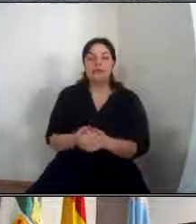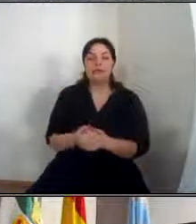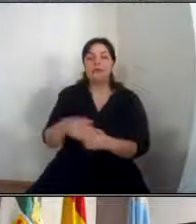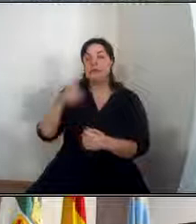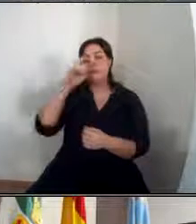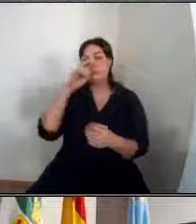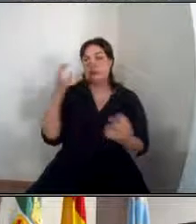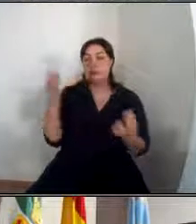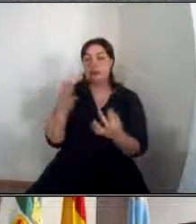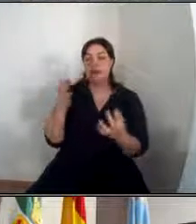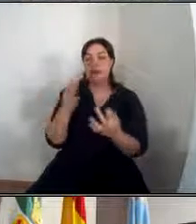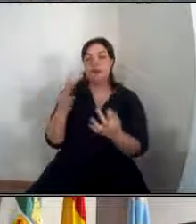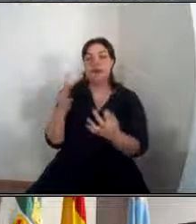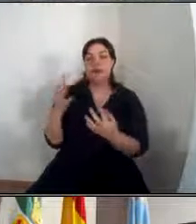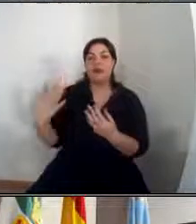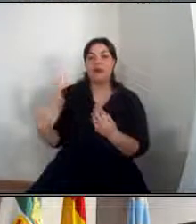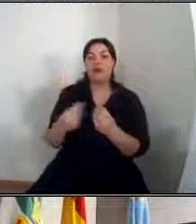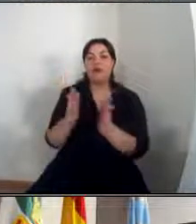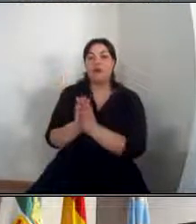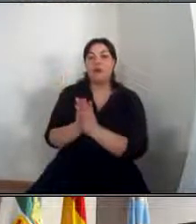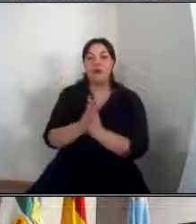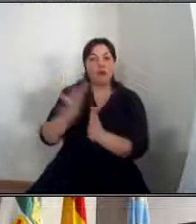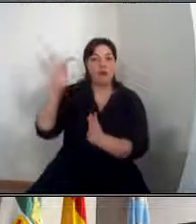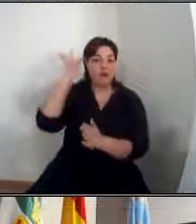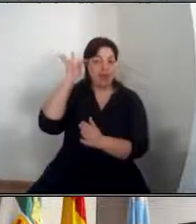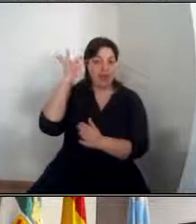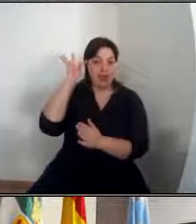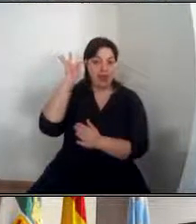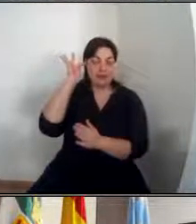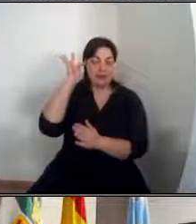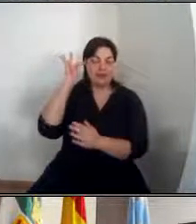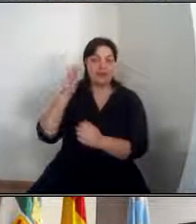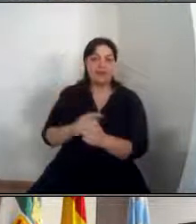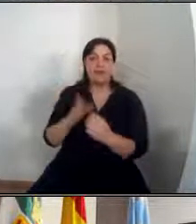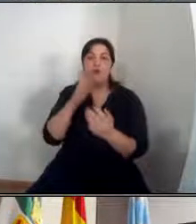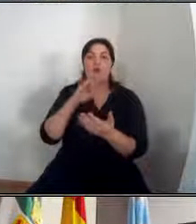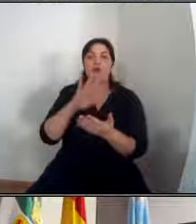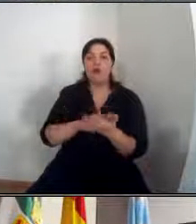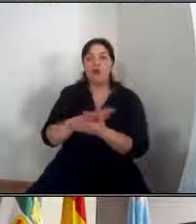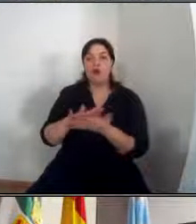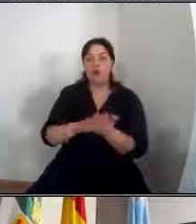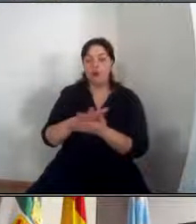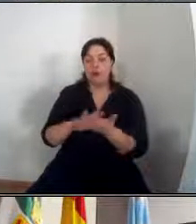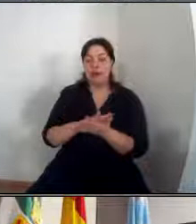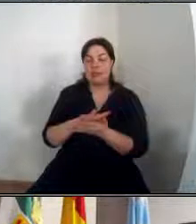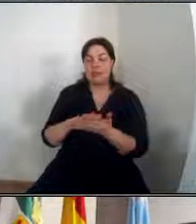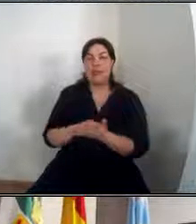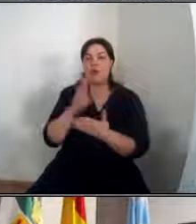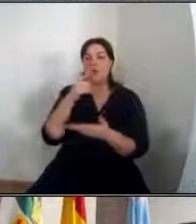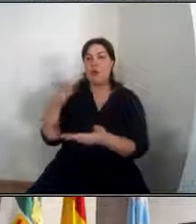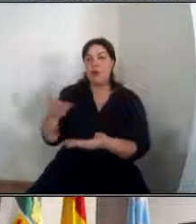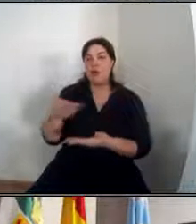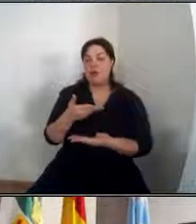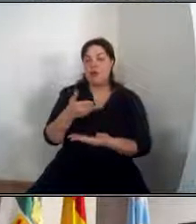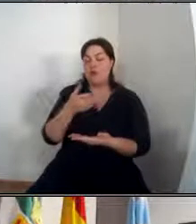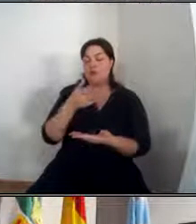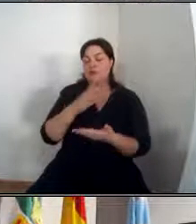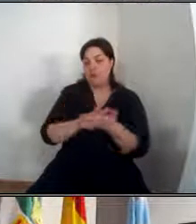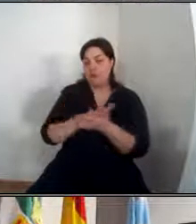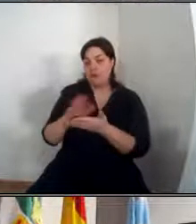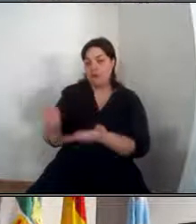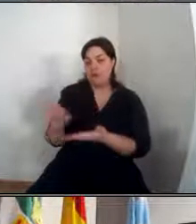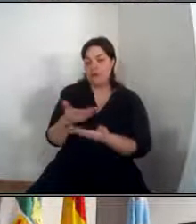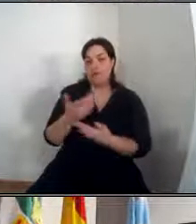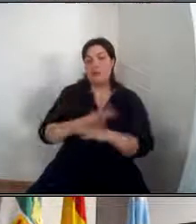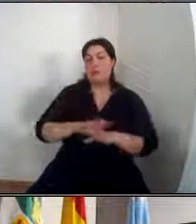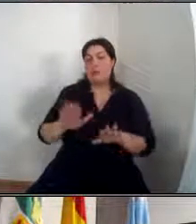recordar que están con nosotros los compañeros de FEDAPA, con el lenguaje de signos, ayudándonos con el lenguaje de signos. Y bueno, sin